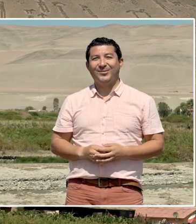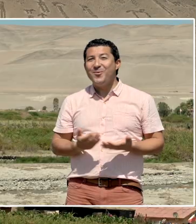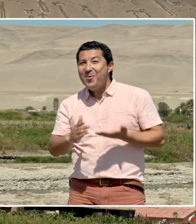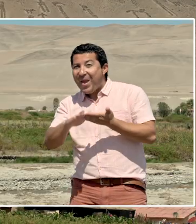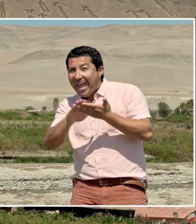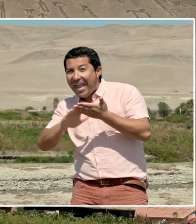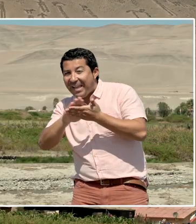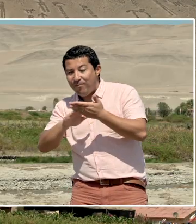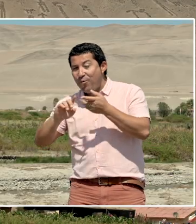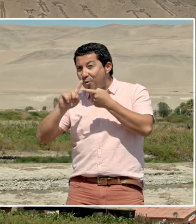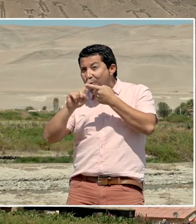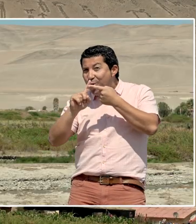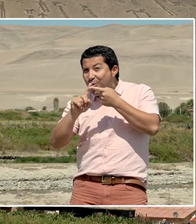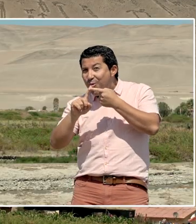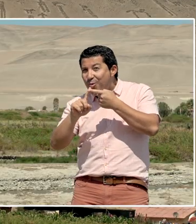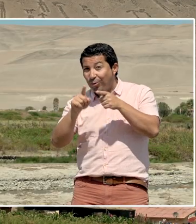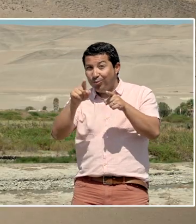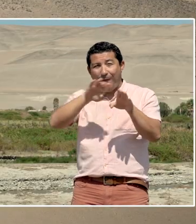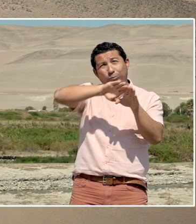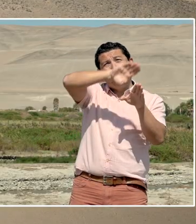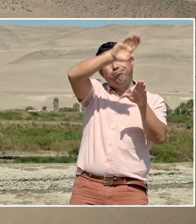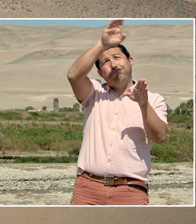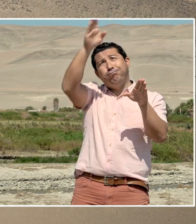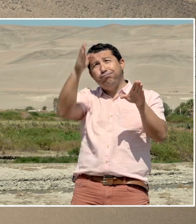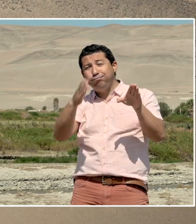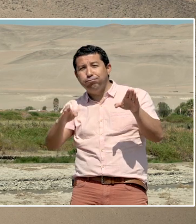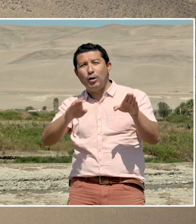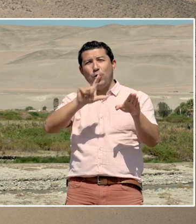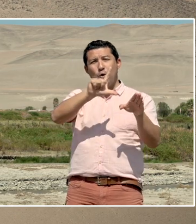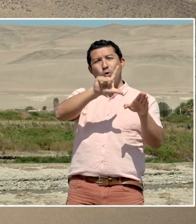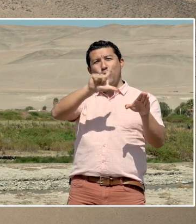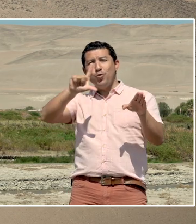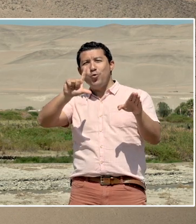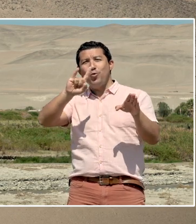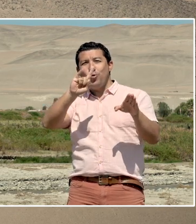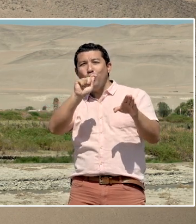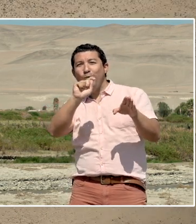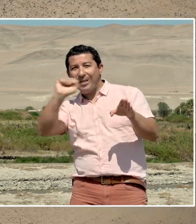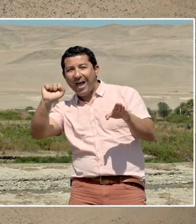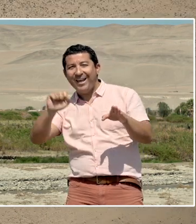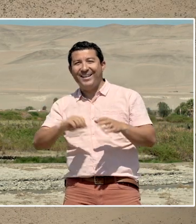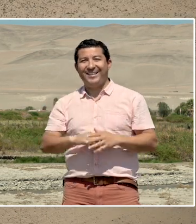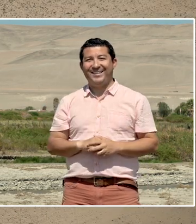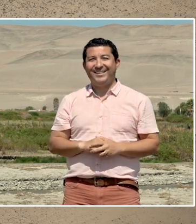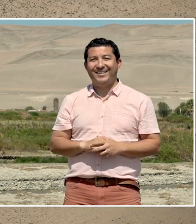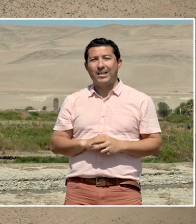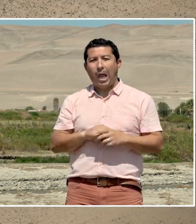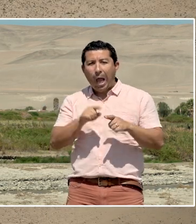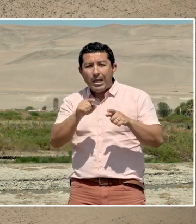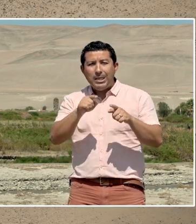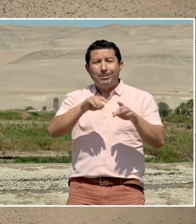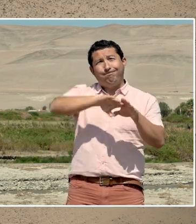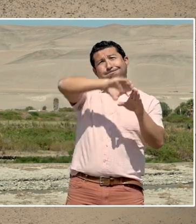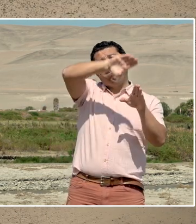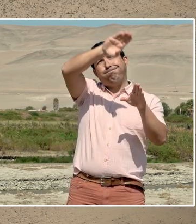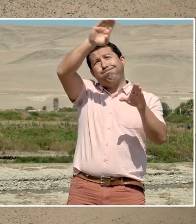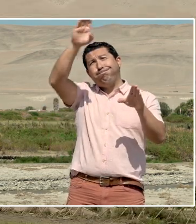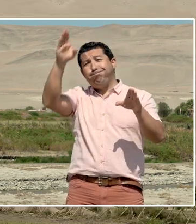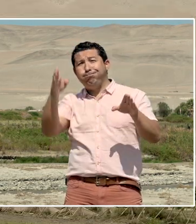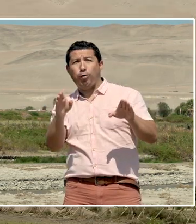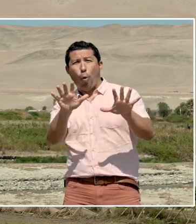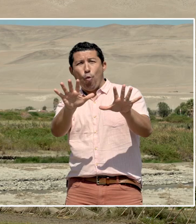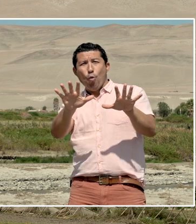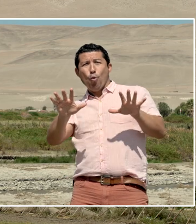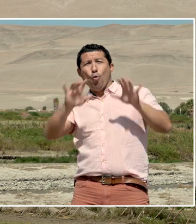un ejemplo de estas obras de arte se encuentra en los cerros arenosos del valle de yuta donde se trazaron